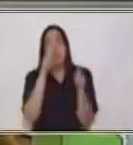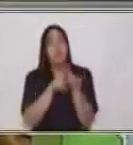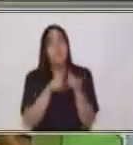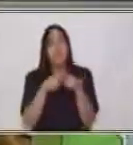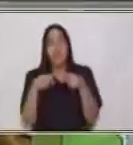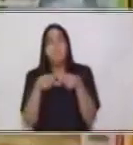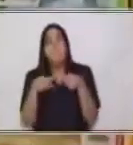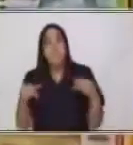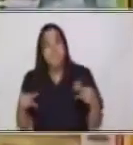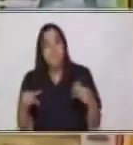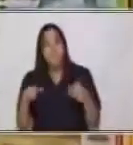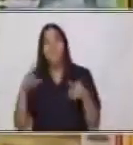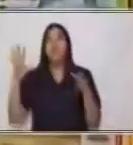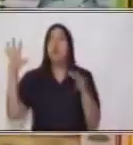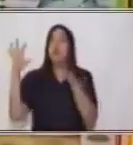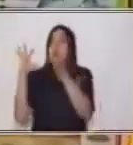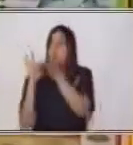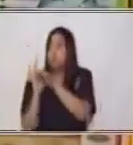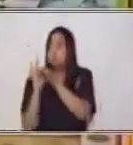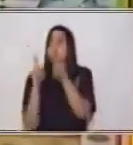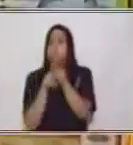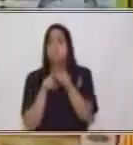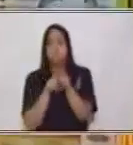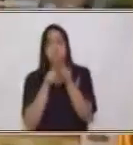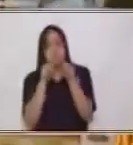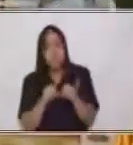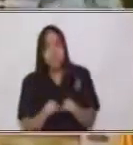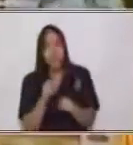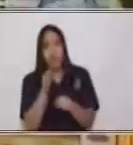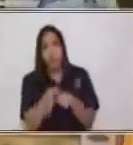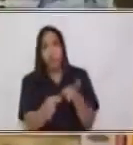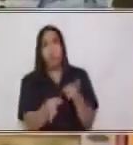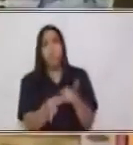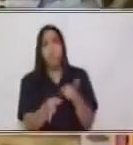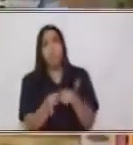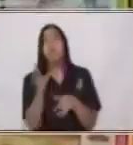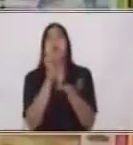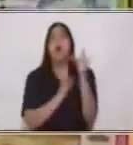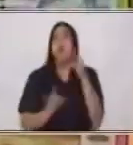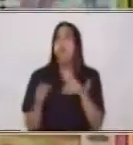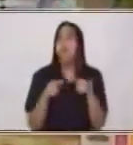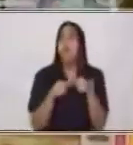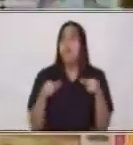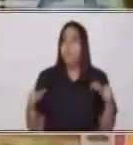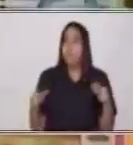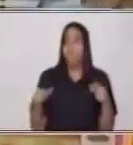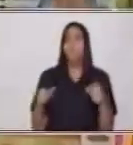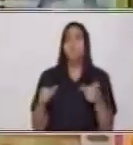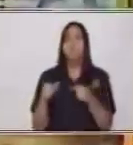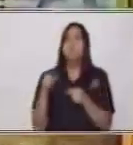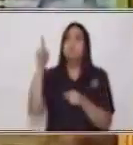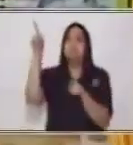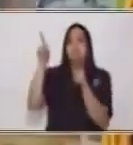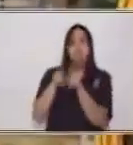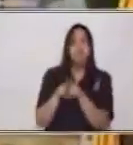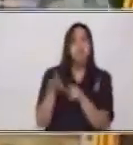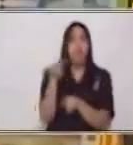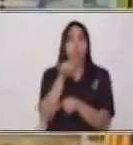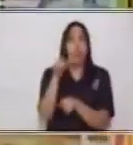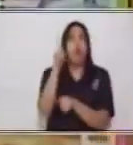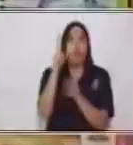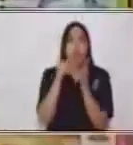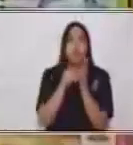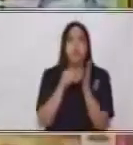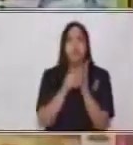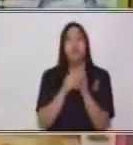billete, porque se usan los dos, se usa la moneda o se usa el billete, ambos tienen el mismo valor.